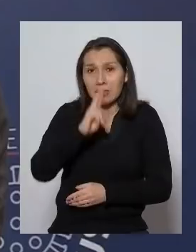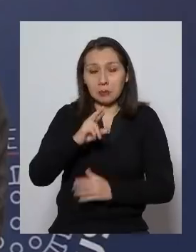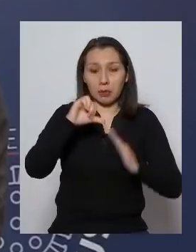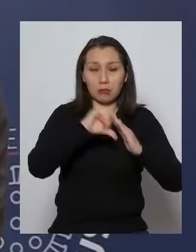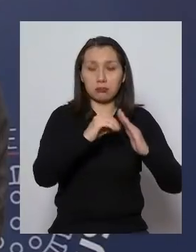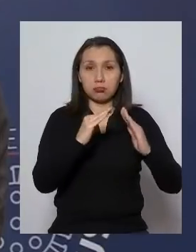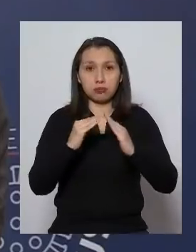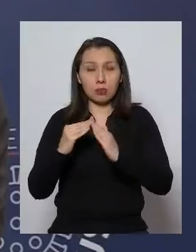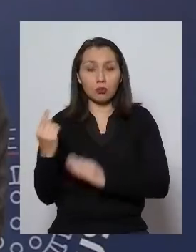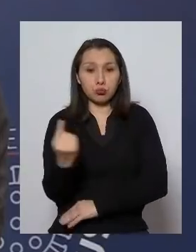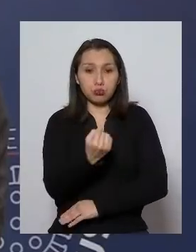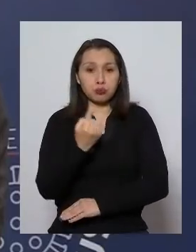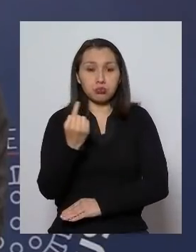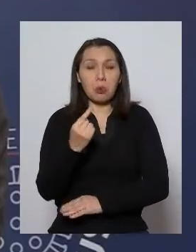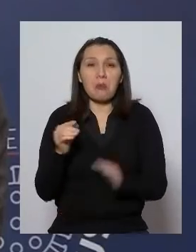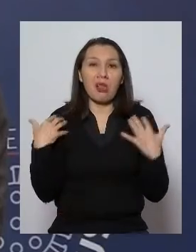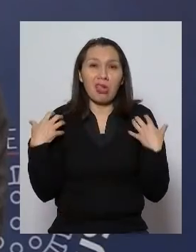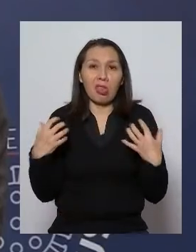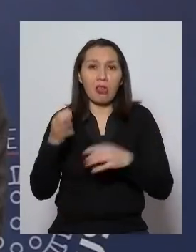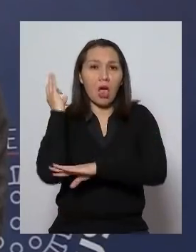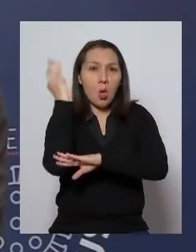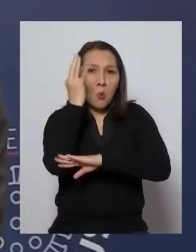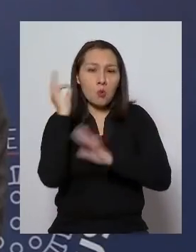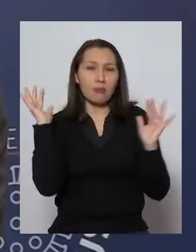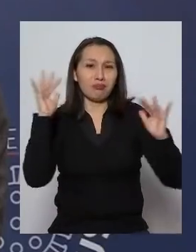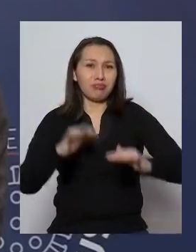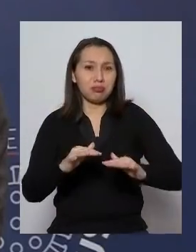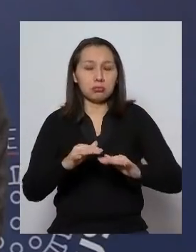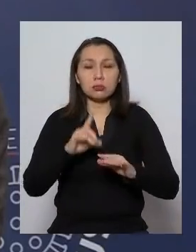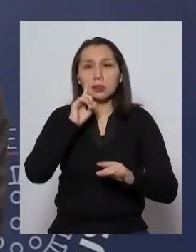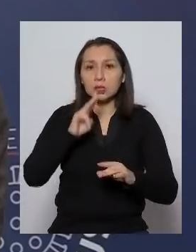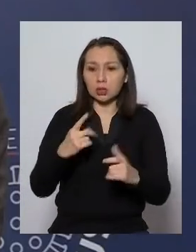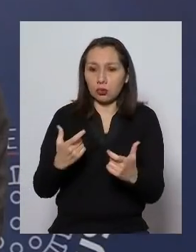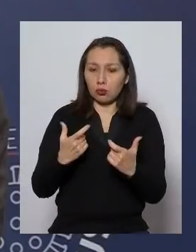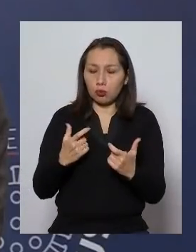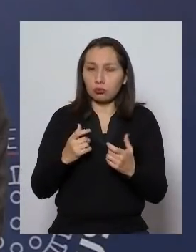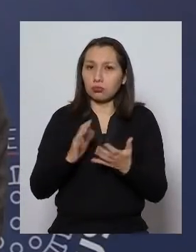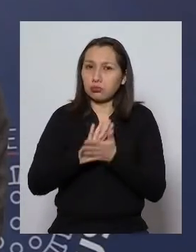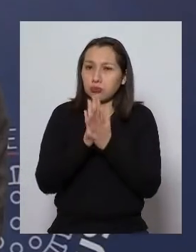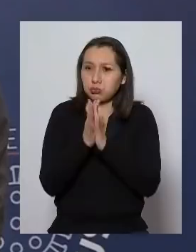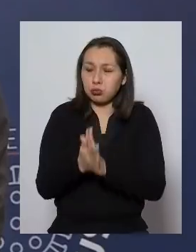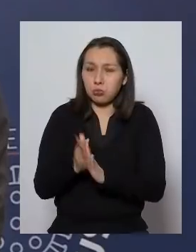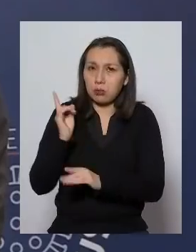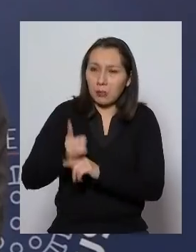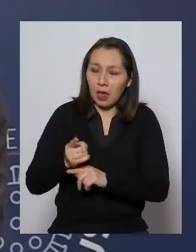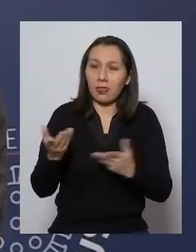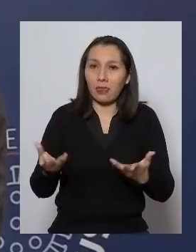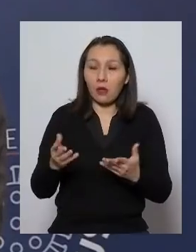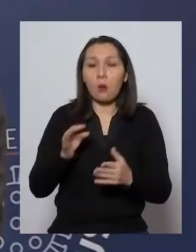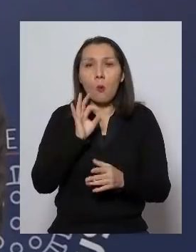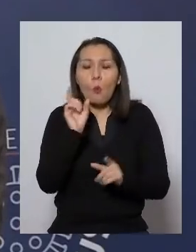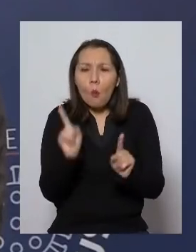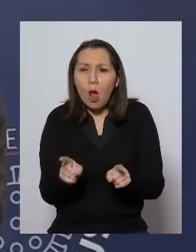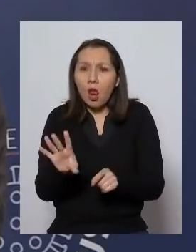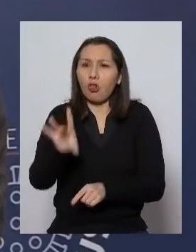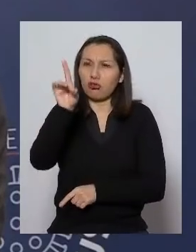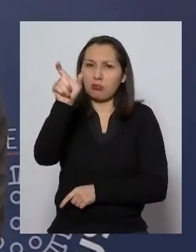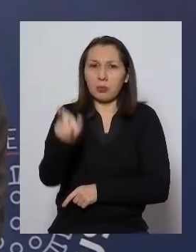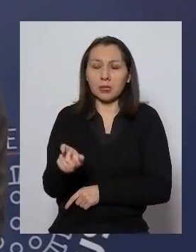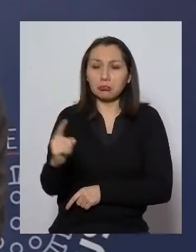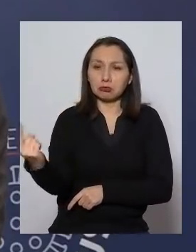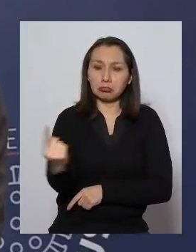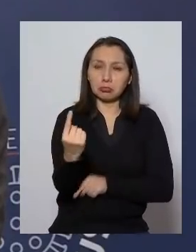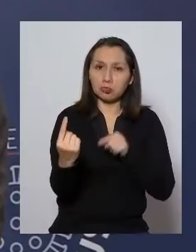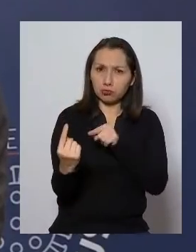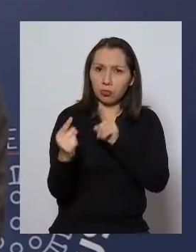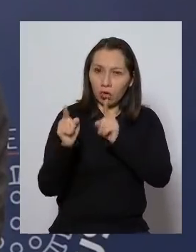de aislamiento, al hacer reuniones sociales, al no tomar todas las medidas que corresponde, habiéndose identificado incluso personas que